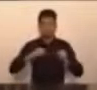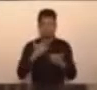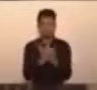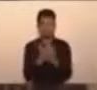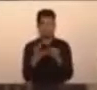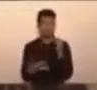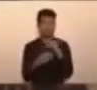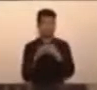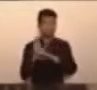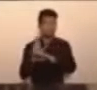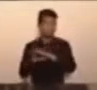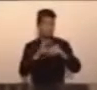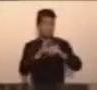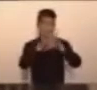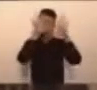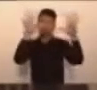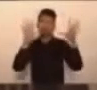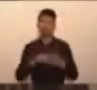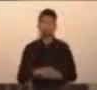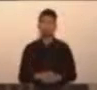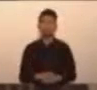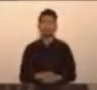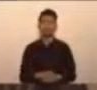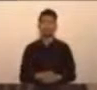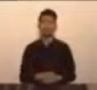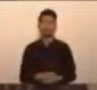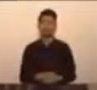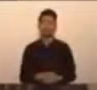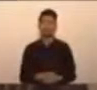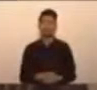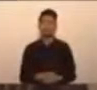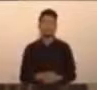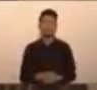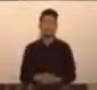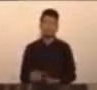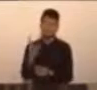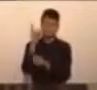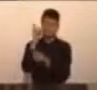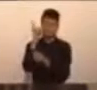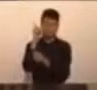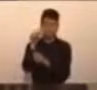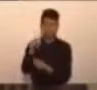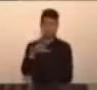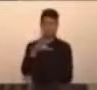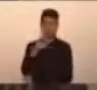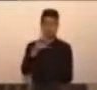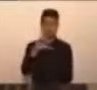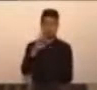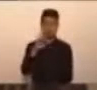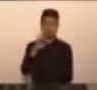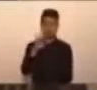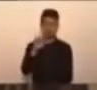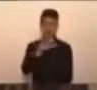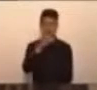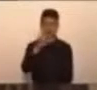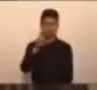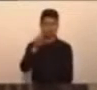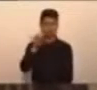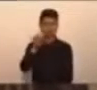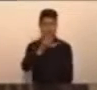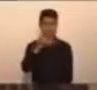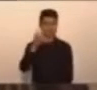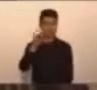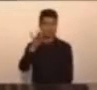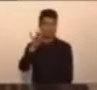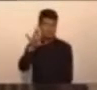quiero hacer una aclaración. Del partido Colombia Justa y Libre se presentó una proposición